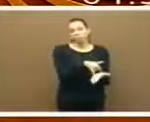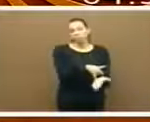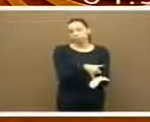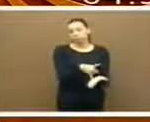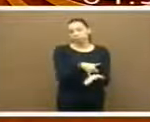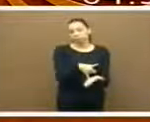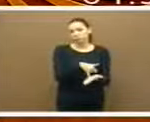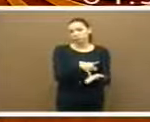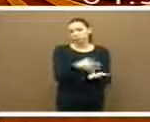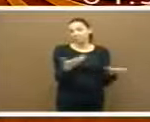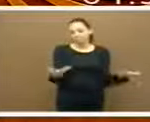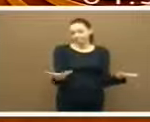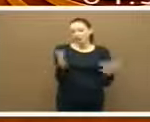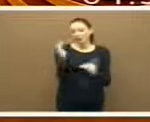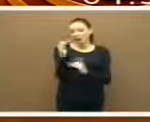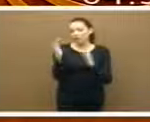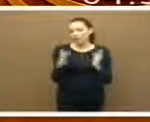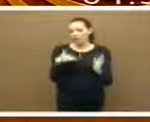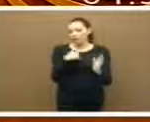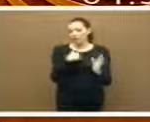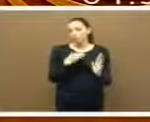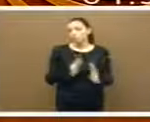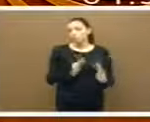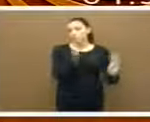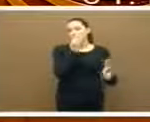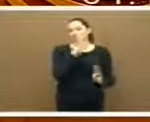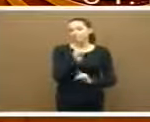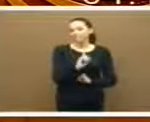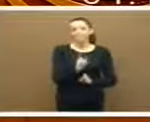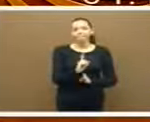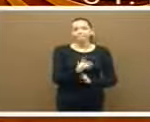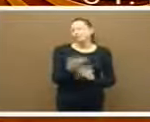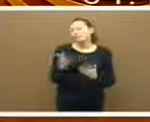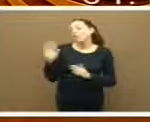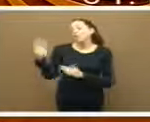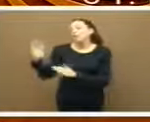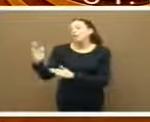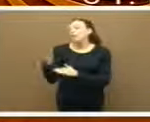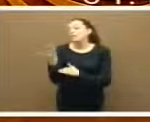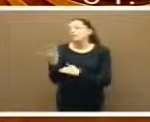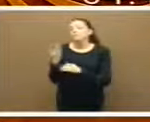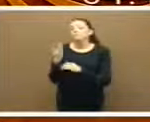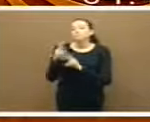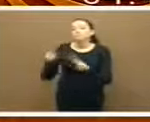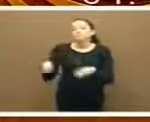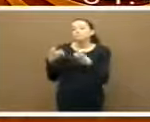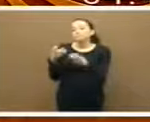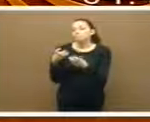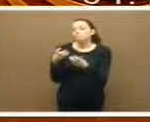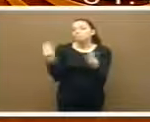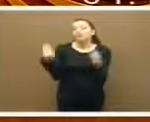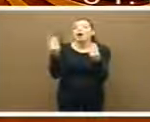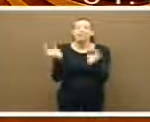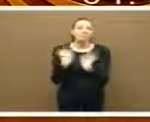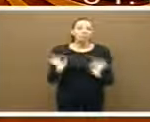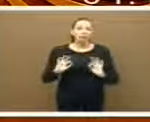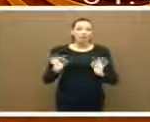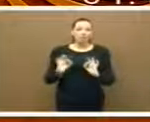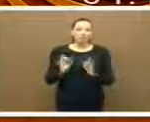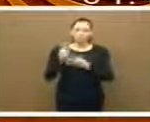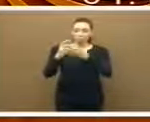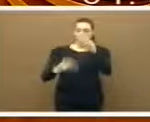eficiente y dejarían de prestar su normal funcionamiento. En definitiva, sus enmiendas no mejoran nada cada una de las partidas que han propuesto